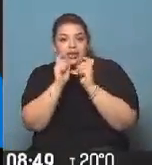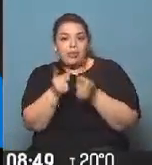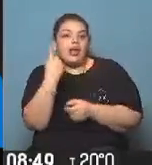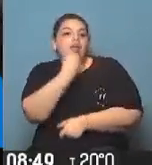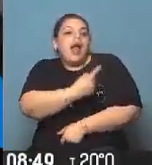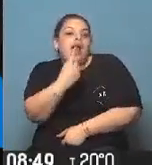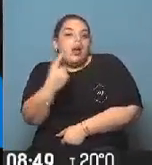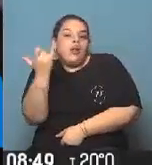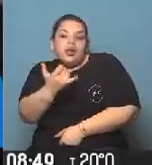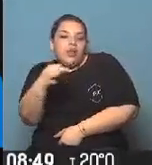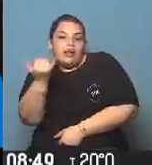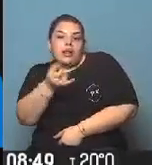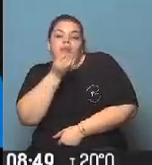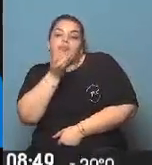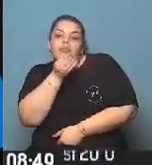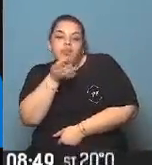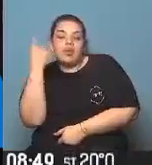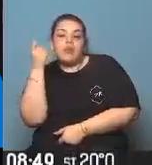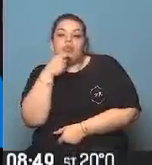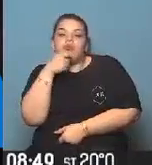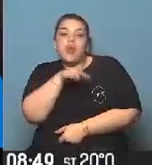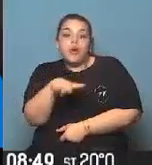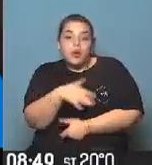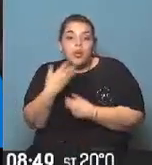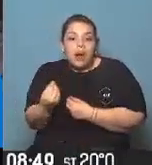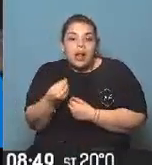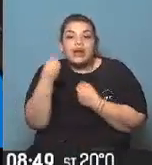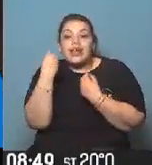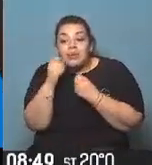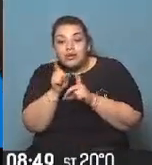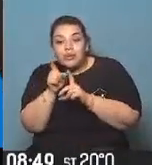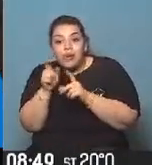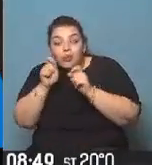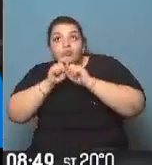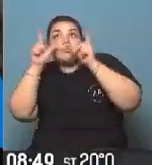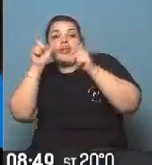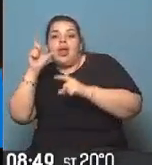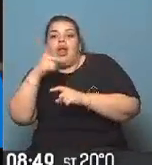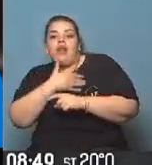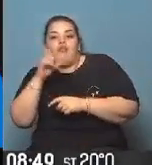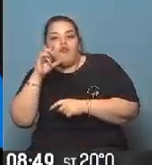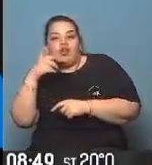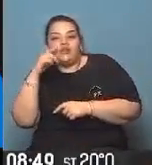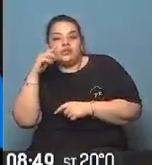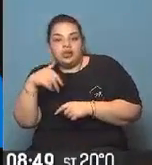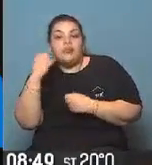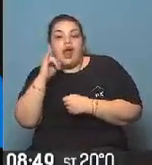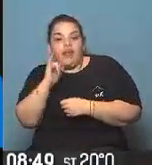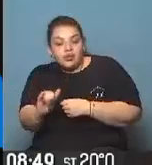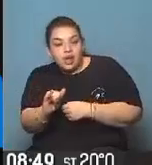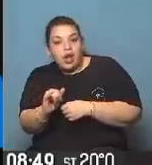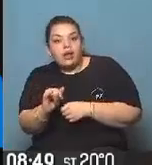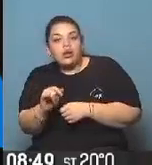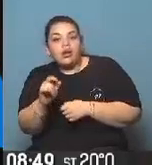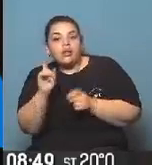no se conocen. Por ejemplo, el lugar donde estaba, qué pasó cuando lo despiertan a Alfonsín para avisarle del alzamiento. Hay una historia que